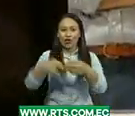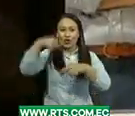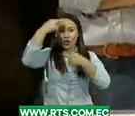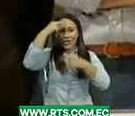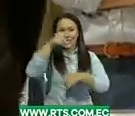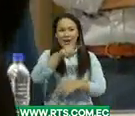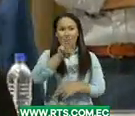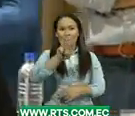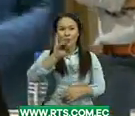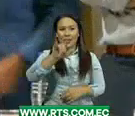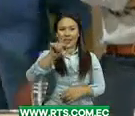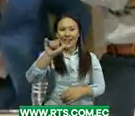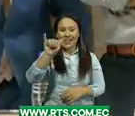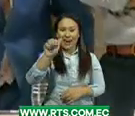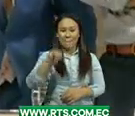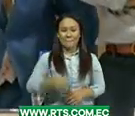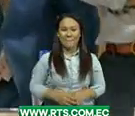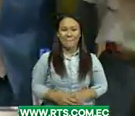William Arteaga.